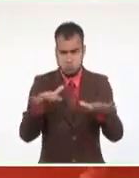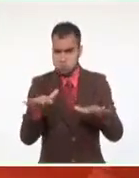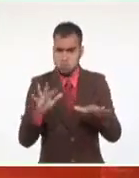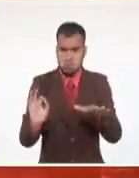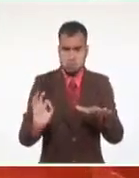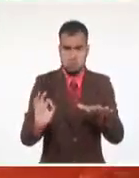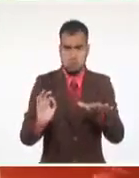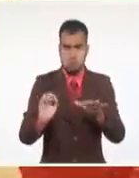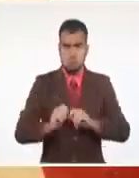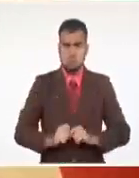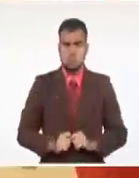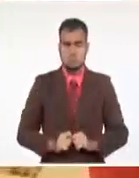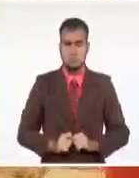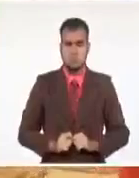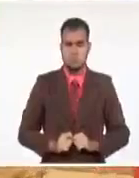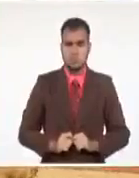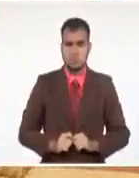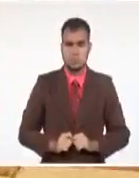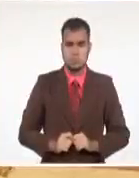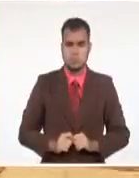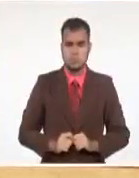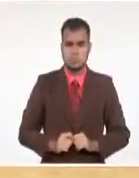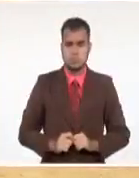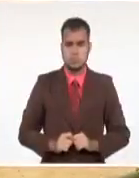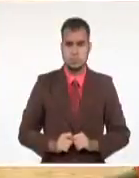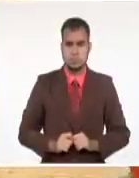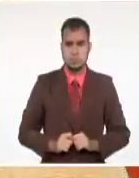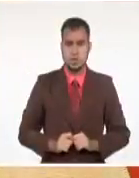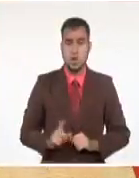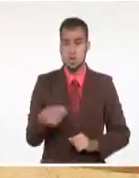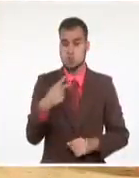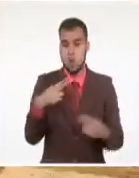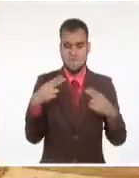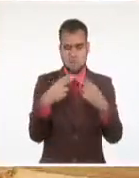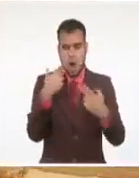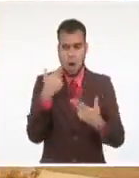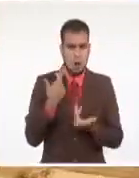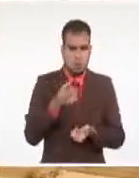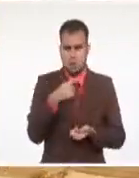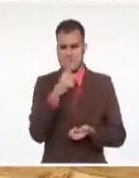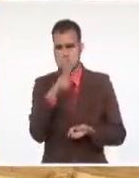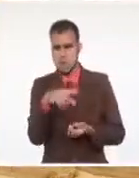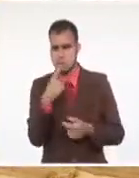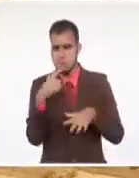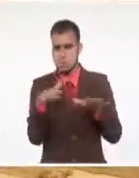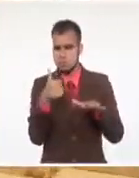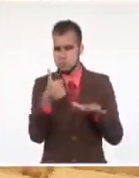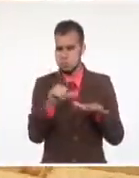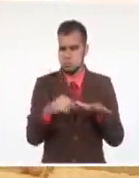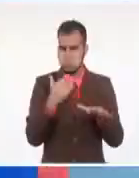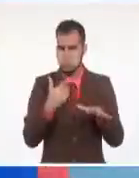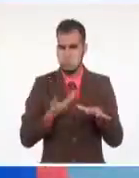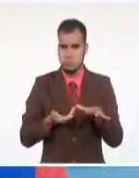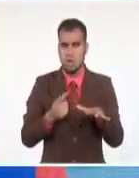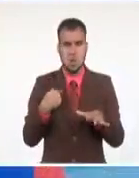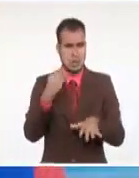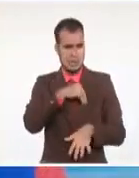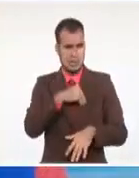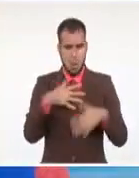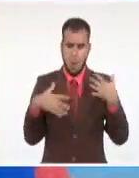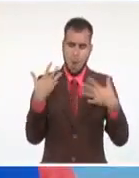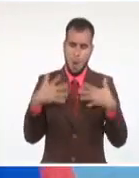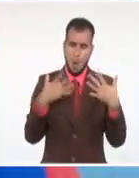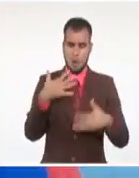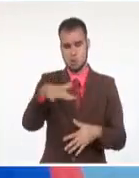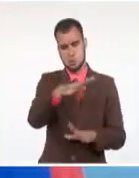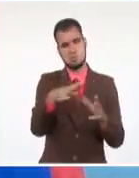celebramos. El juego creo que es lo más parecido a cómo tú puedes ya evaluar esta preparación. Estoy bien, bien, bien contento con estos muchachos.